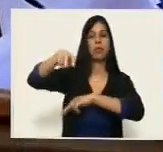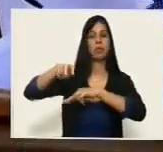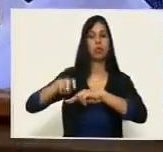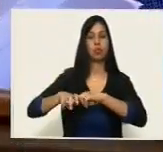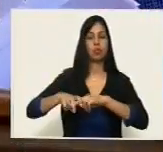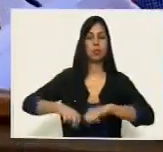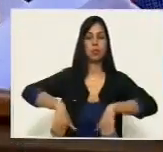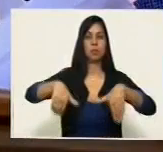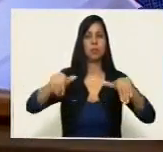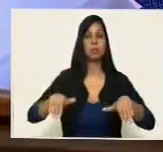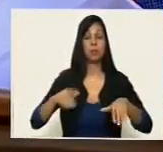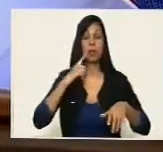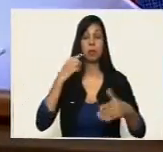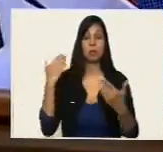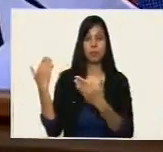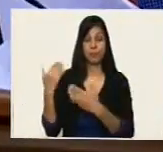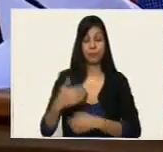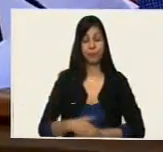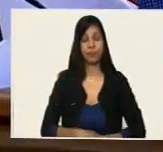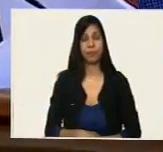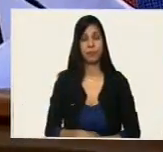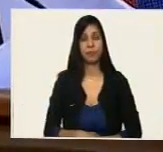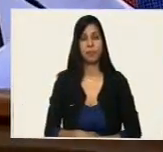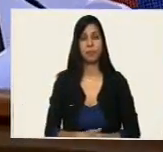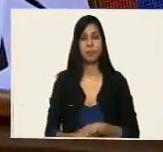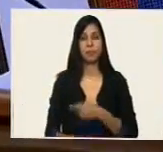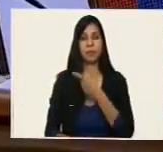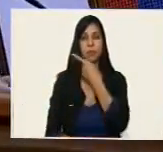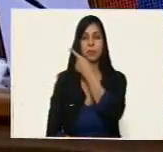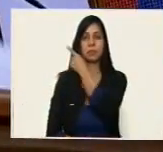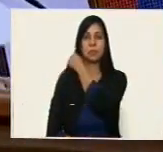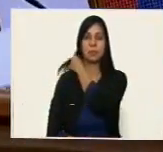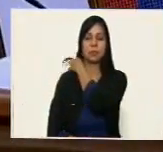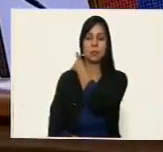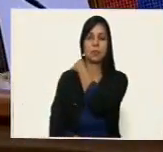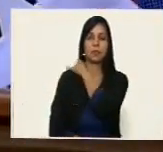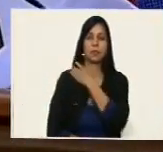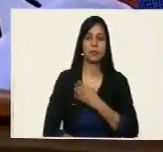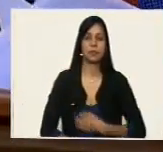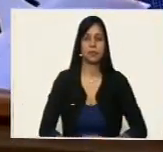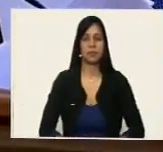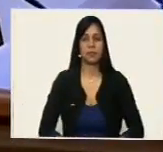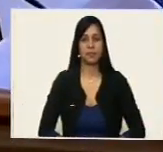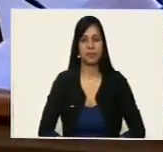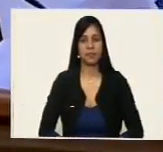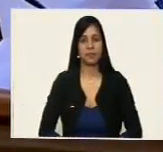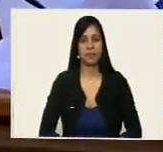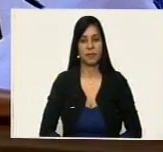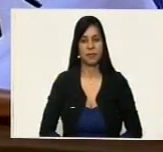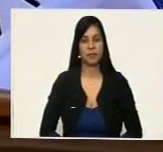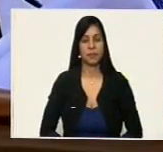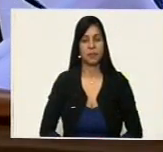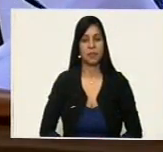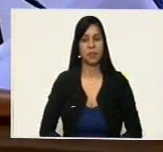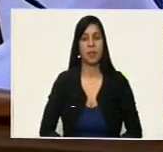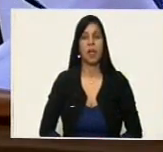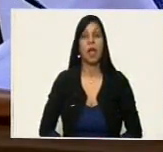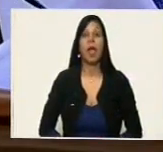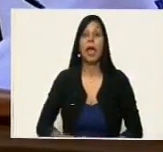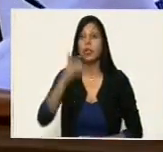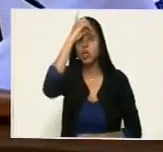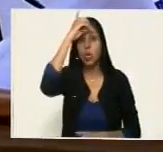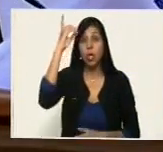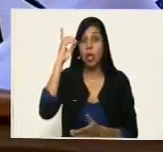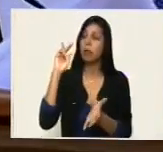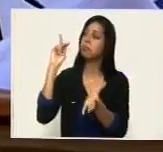respectivo en el presidio. El presidente, ya en pleno uso